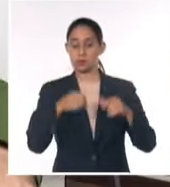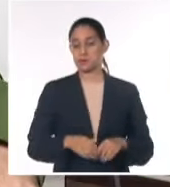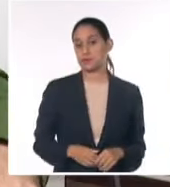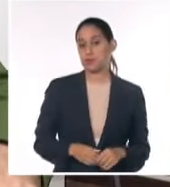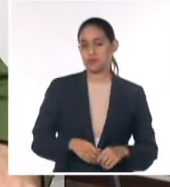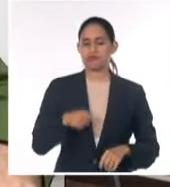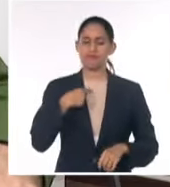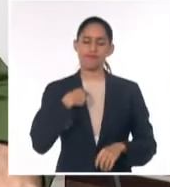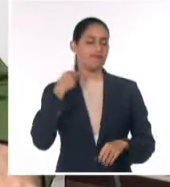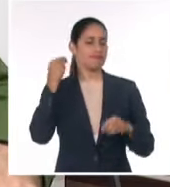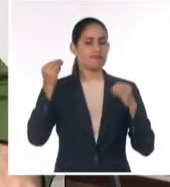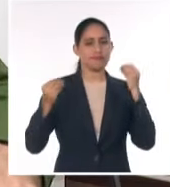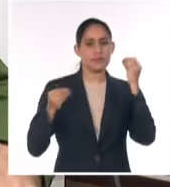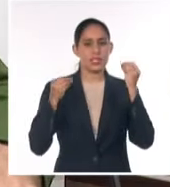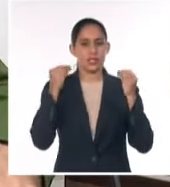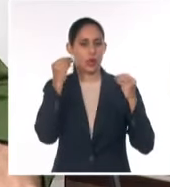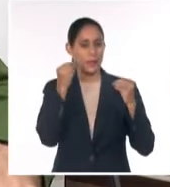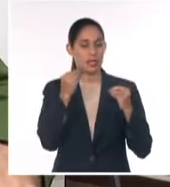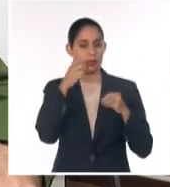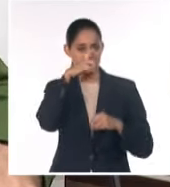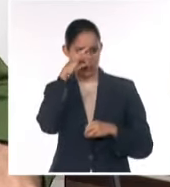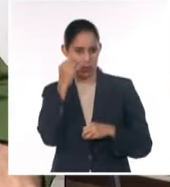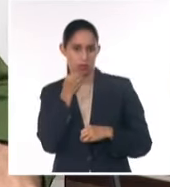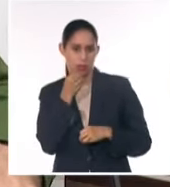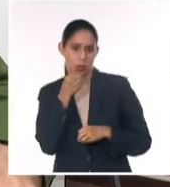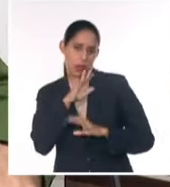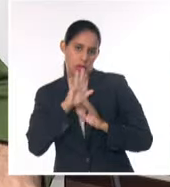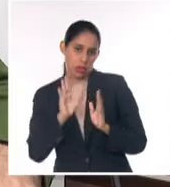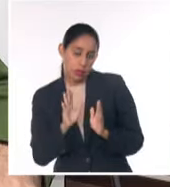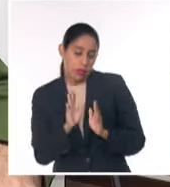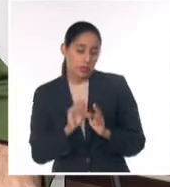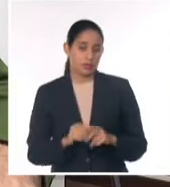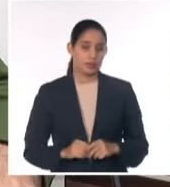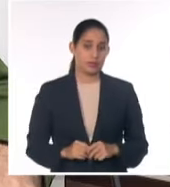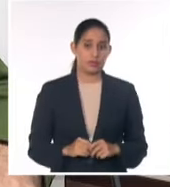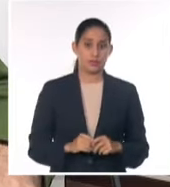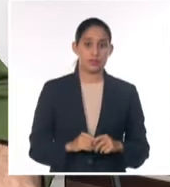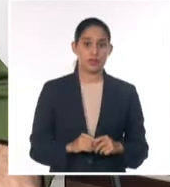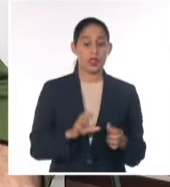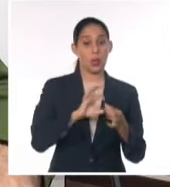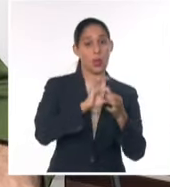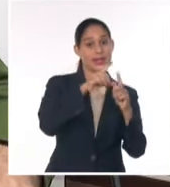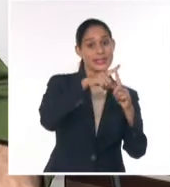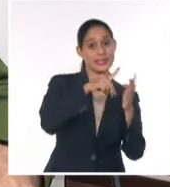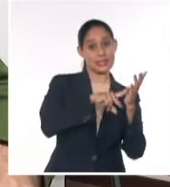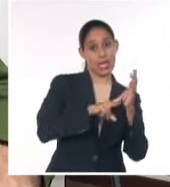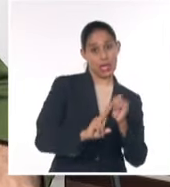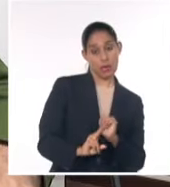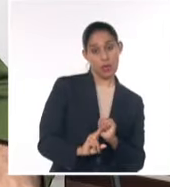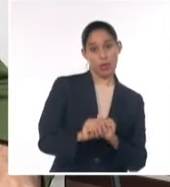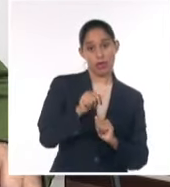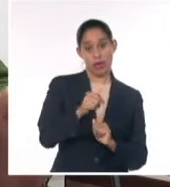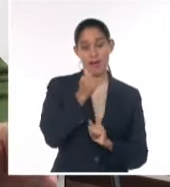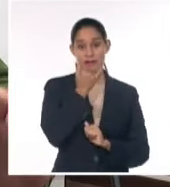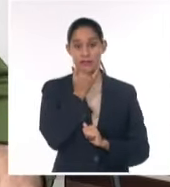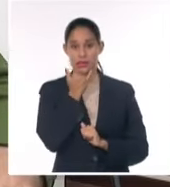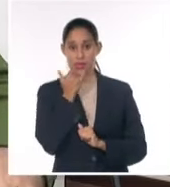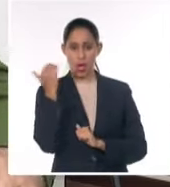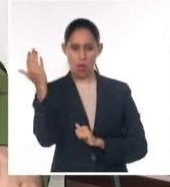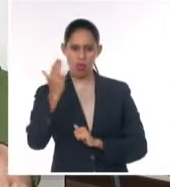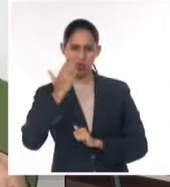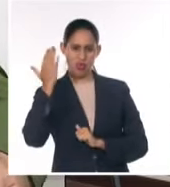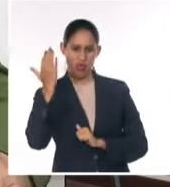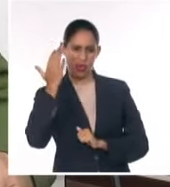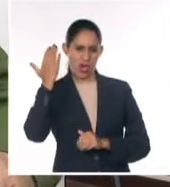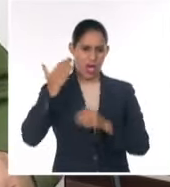que sí podemos afirmar que tanto Guantánamo, que fue afectado por el huracán Oscar, como